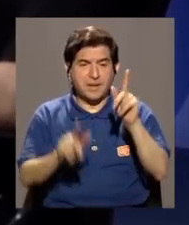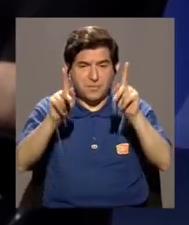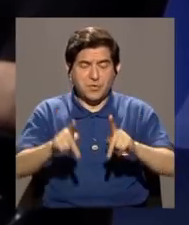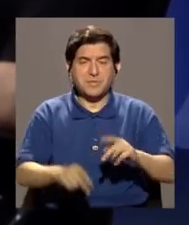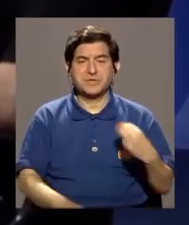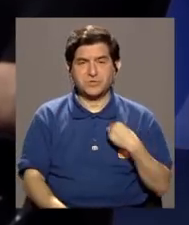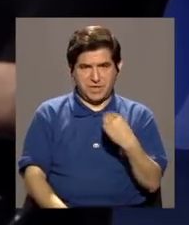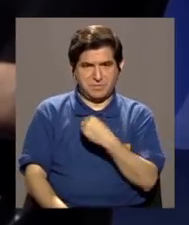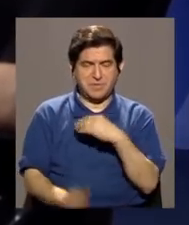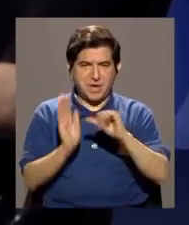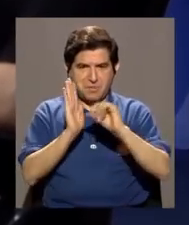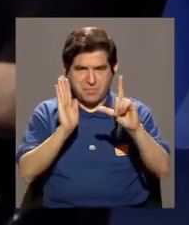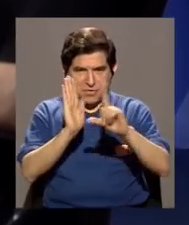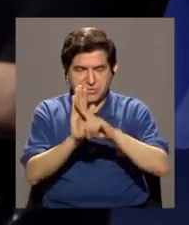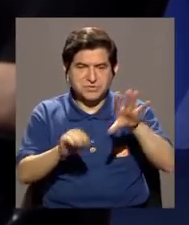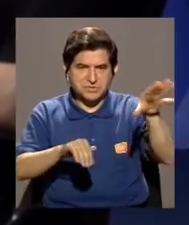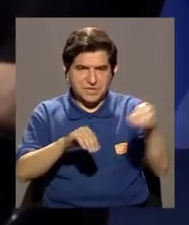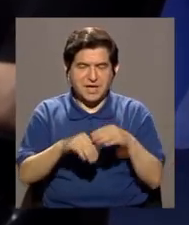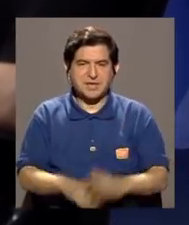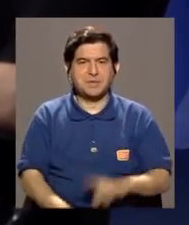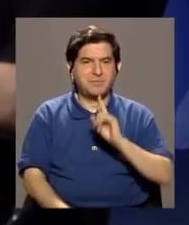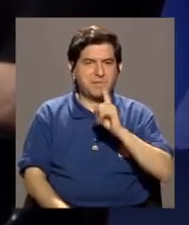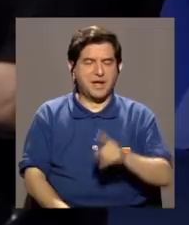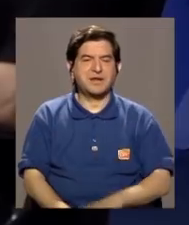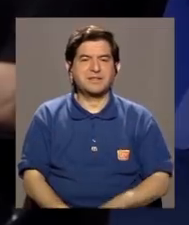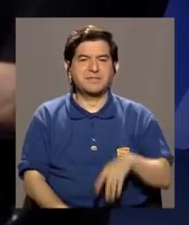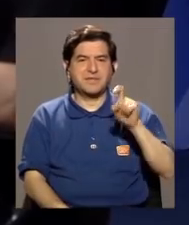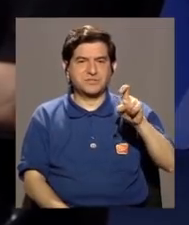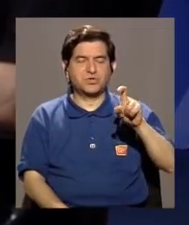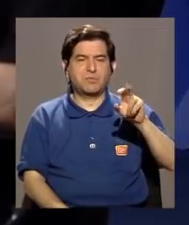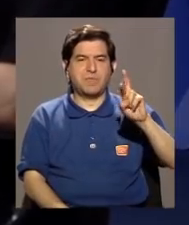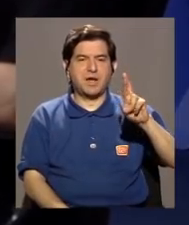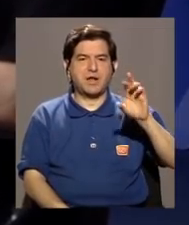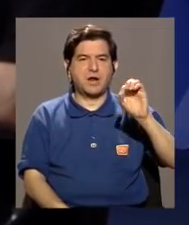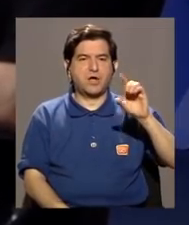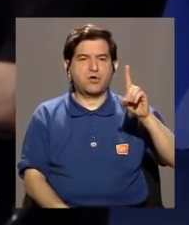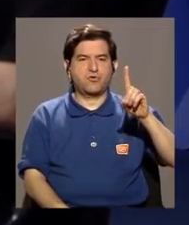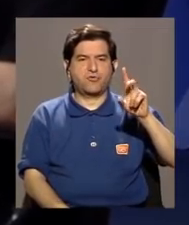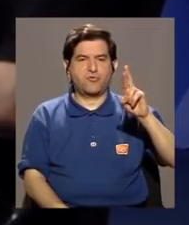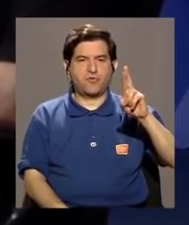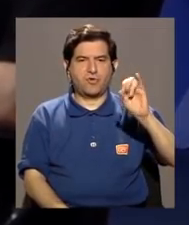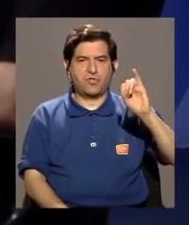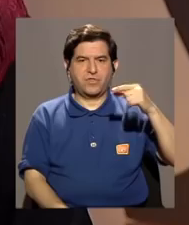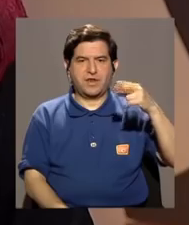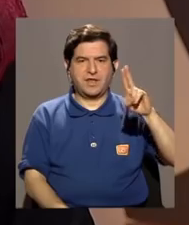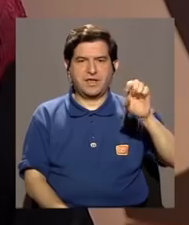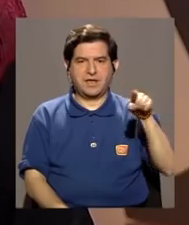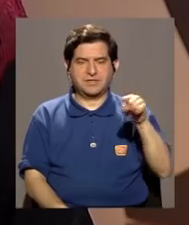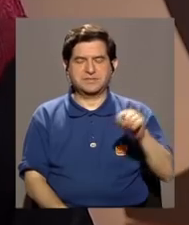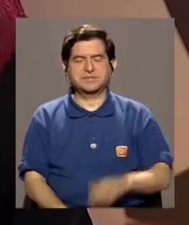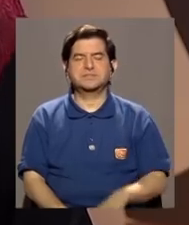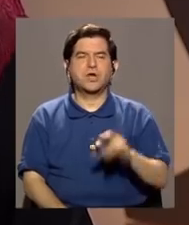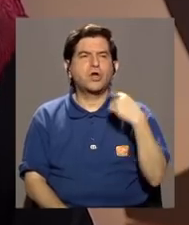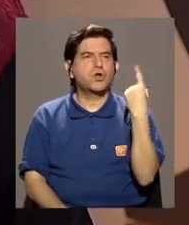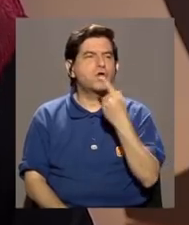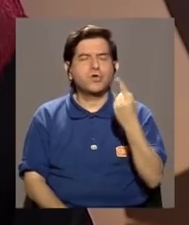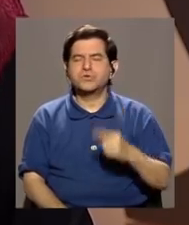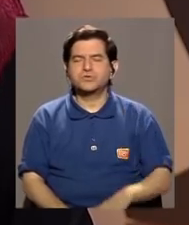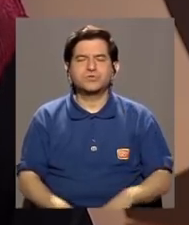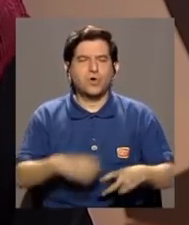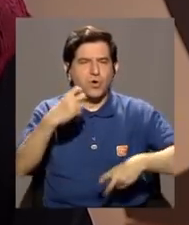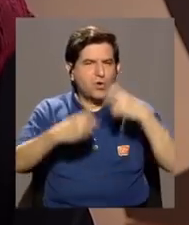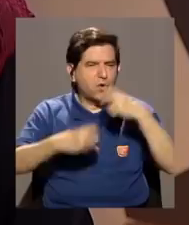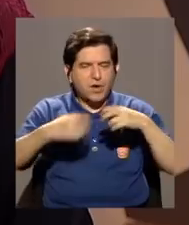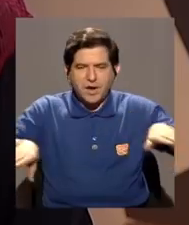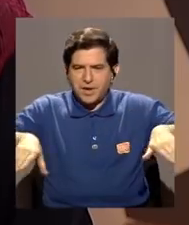asamblea inclusive podemos sumar las declaraciones decimales rodríguez yo creo que hay un problema de fondo que no tiene que ver sólo con matrimonio